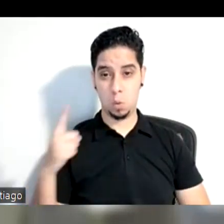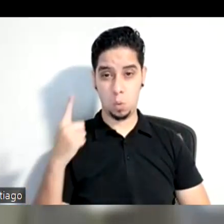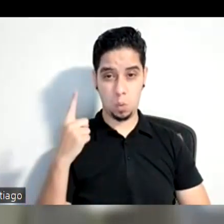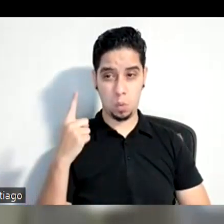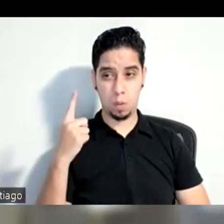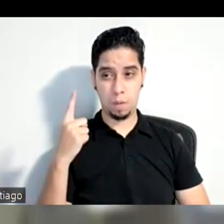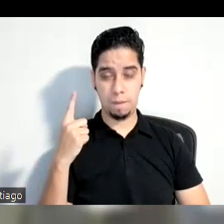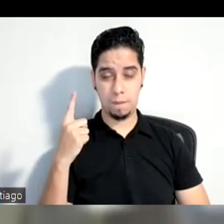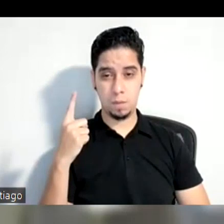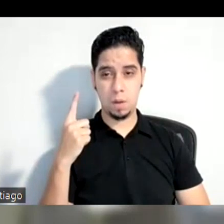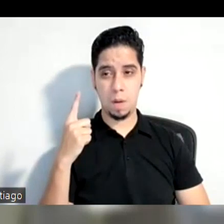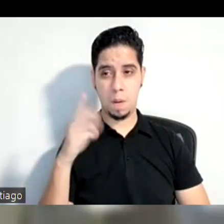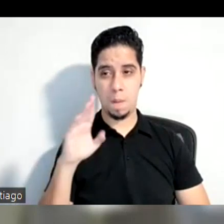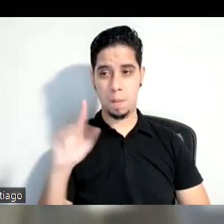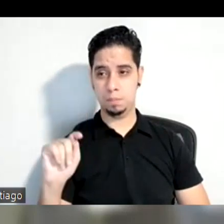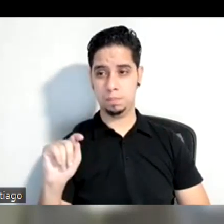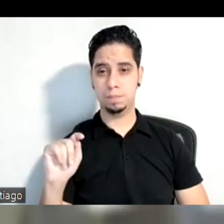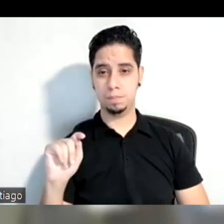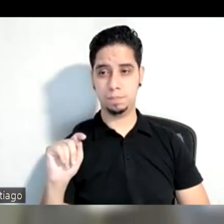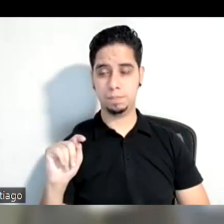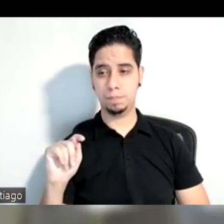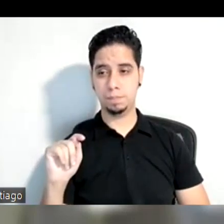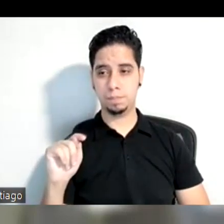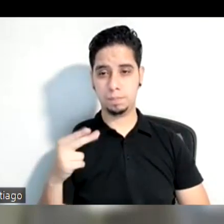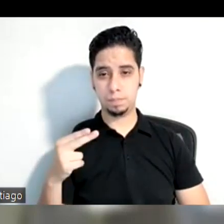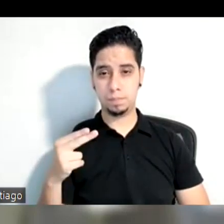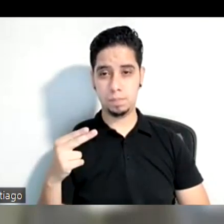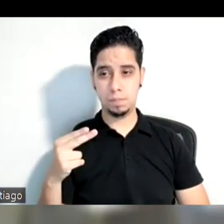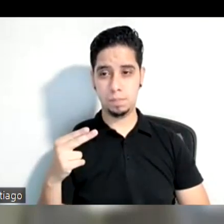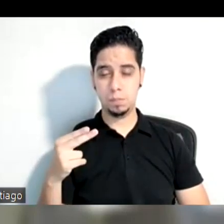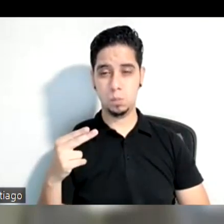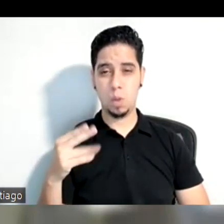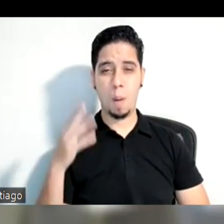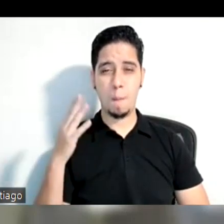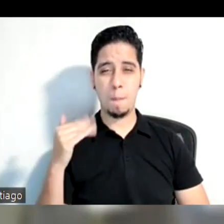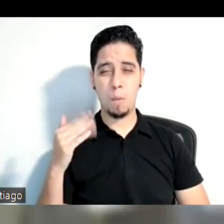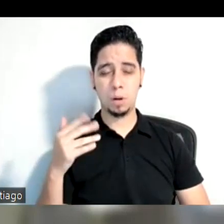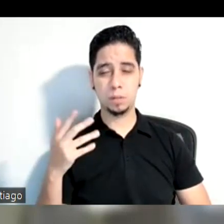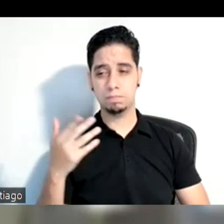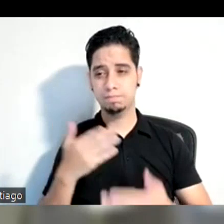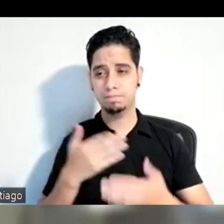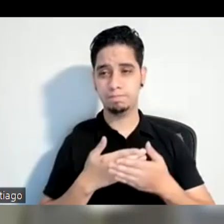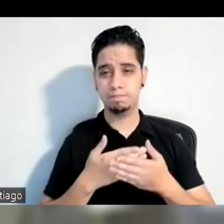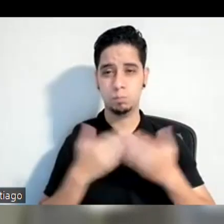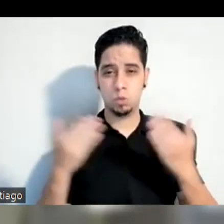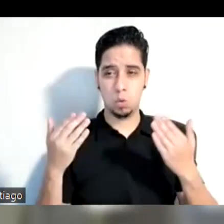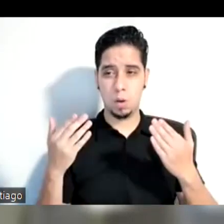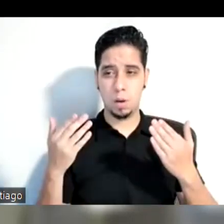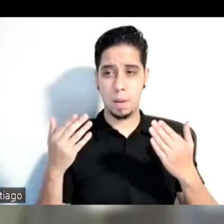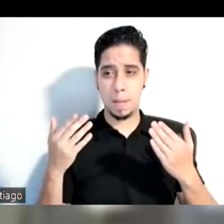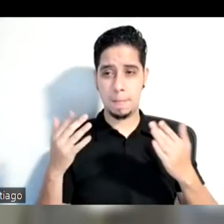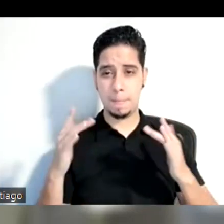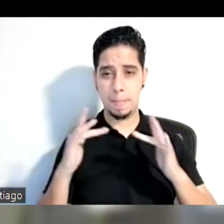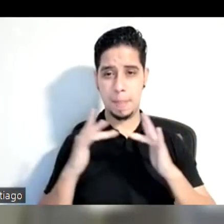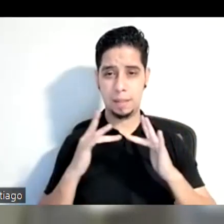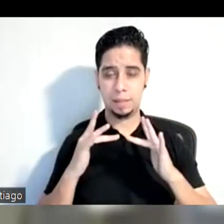cada biblioteca había. Lo que había era un solo bus porque no había una banda, un ancho